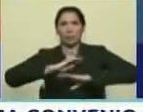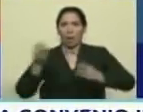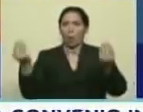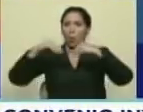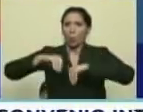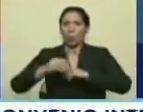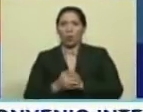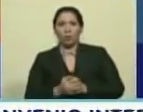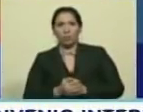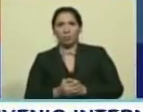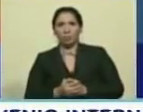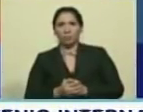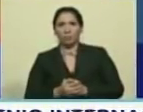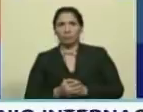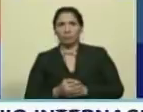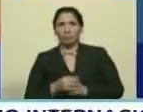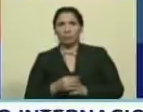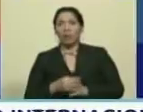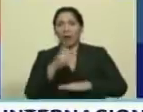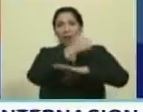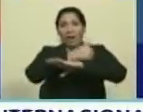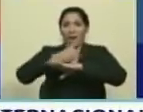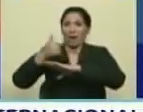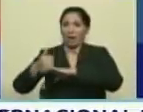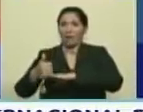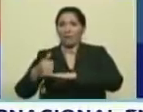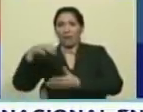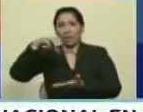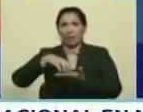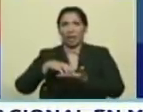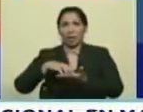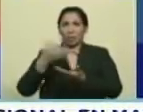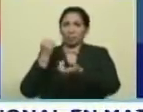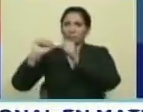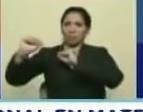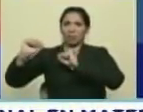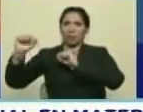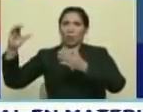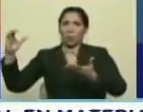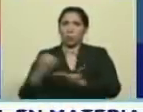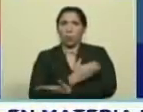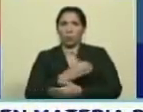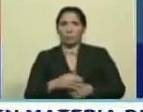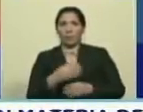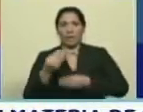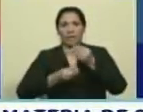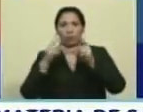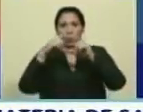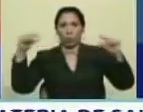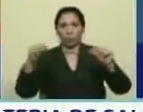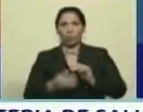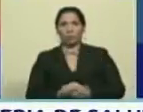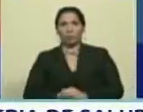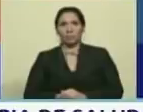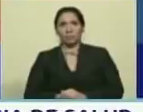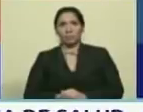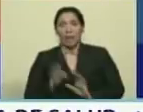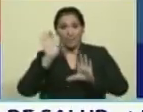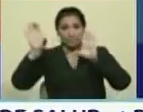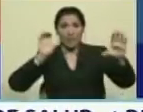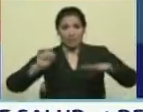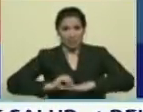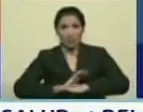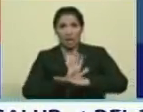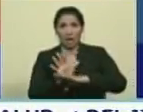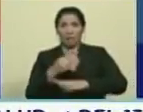cumbre de Managua, en la cual los jefes de Estado rechazaron el golpe de Estado ocurrido en Honduras. Fueron los países del ALBA